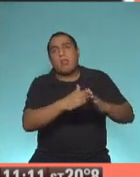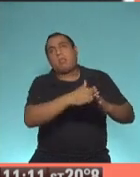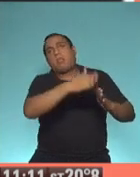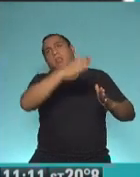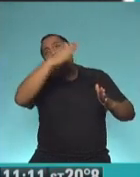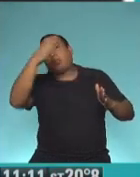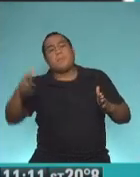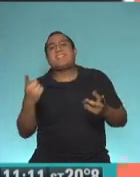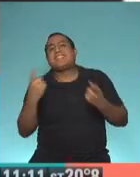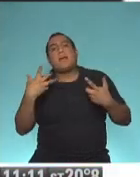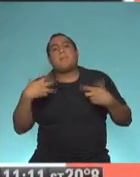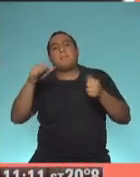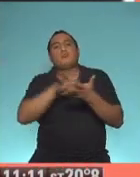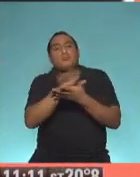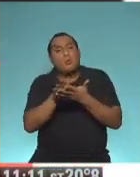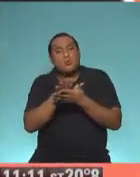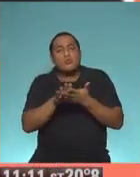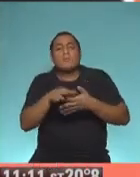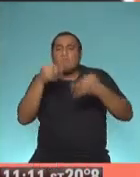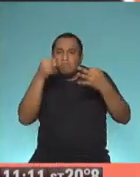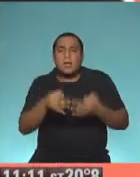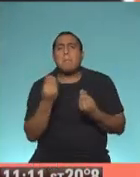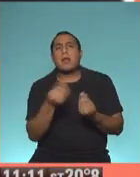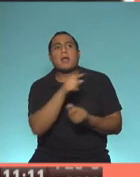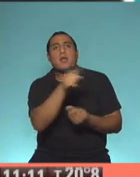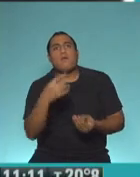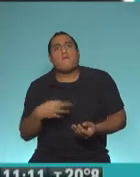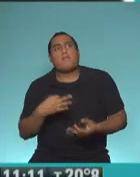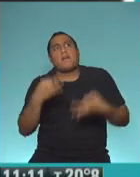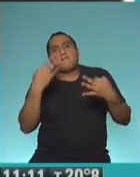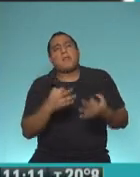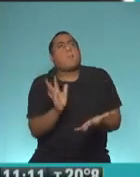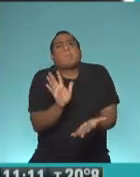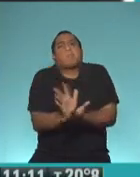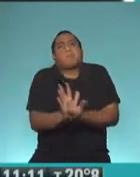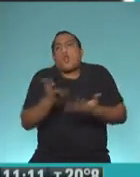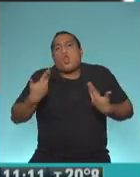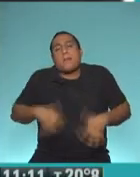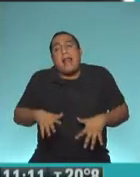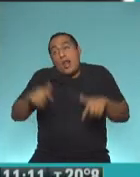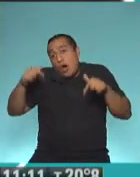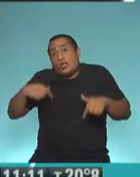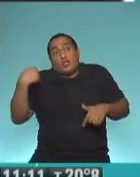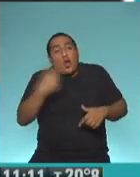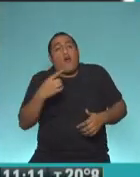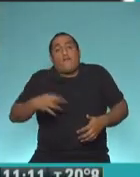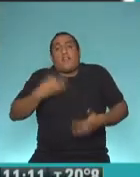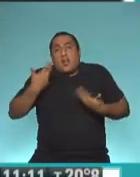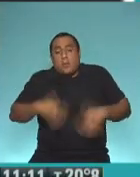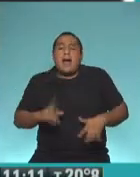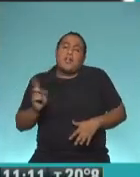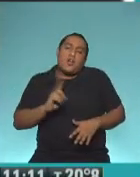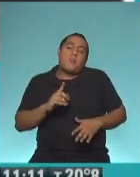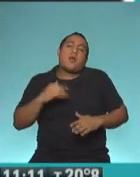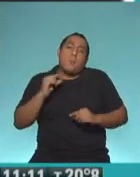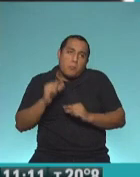encontrar soluciones creativas para que ellos puedan tener una vida más cercana a la normal, que ciertamente nadie tiene hoy, pero cuando empecemos a relajar, las